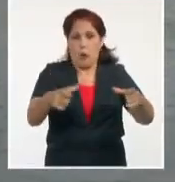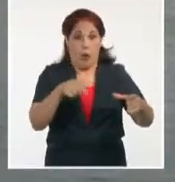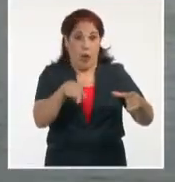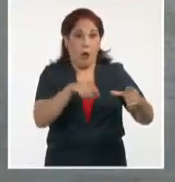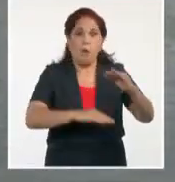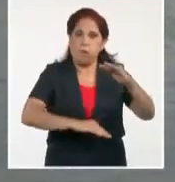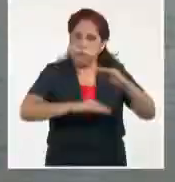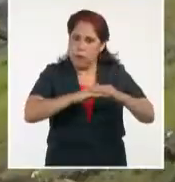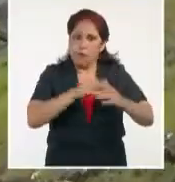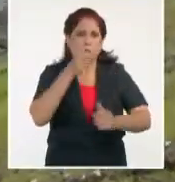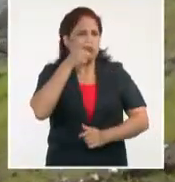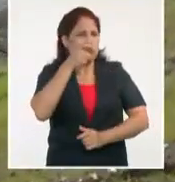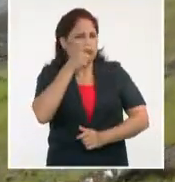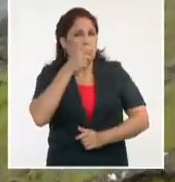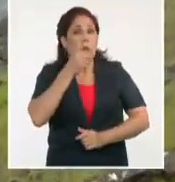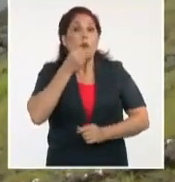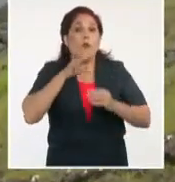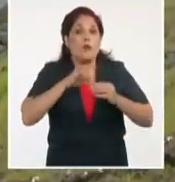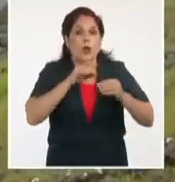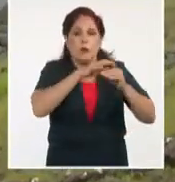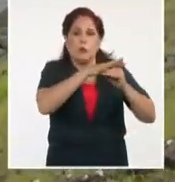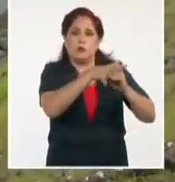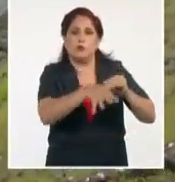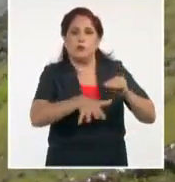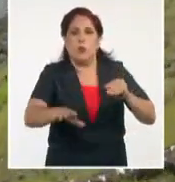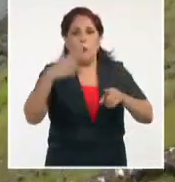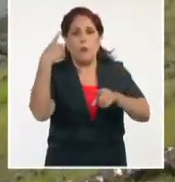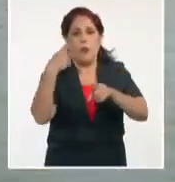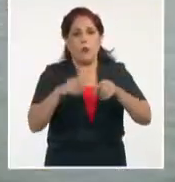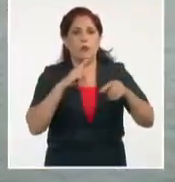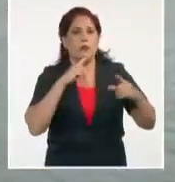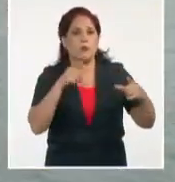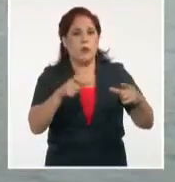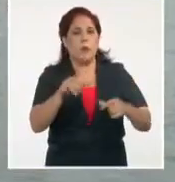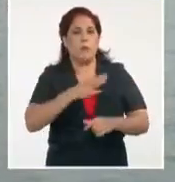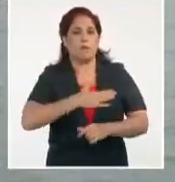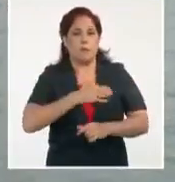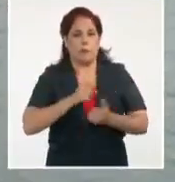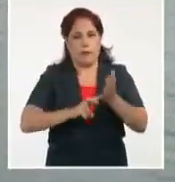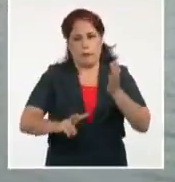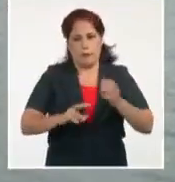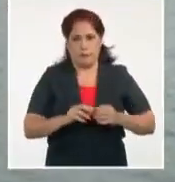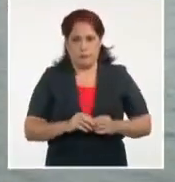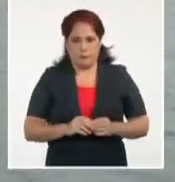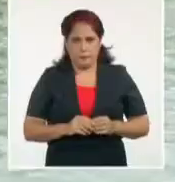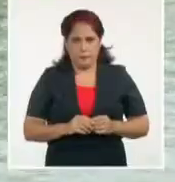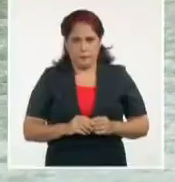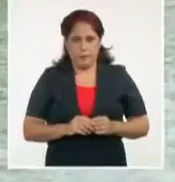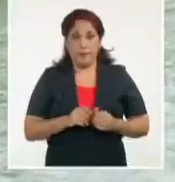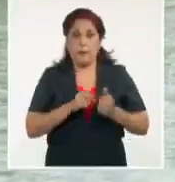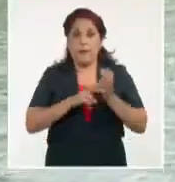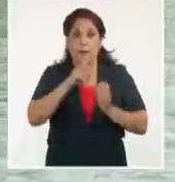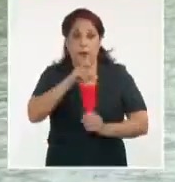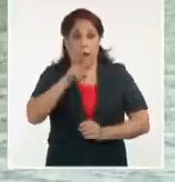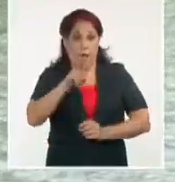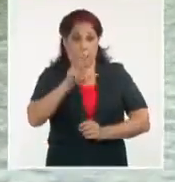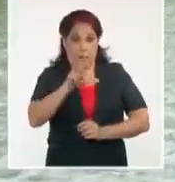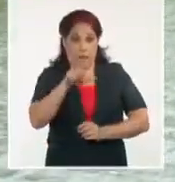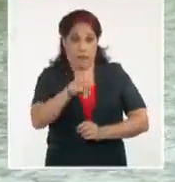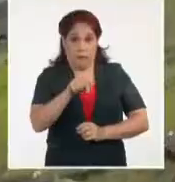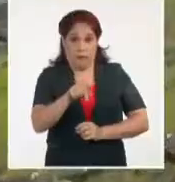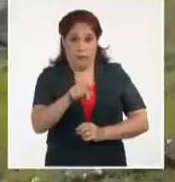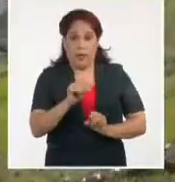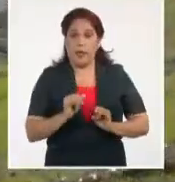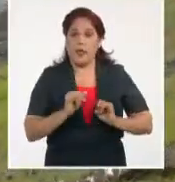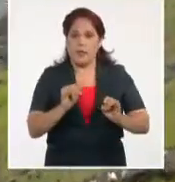se vigila hidrológicamente al igual que el resto de los embalses del territorio. Desde Villa Clara, Sandra Cristina y Delfi